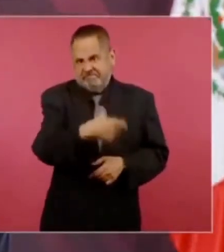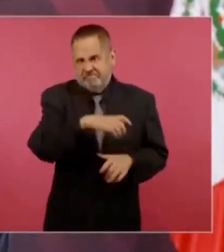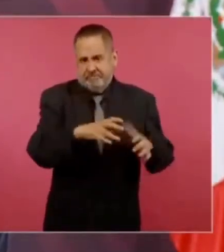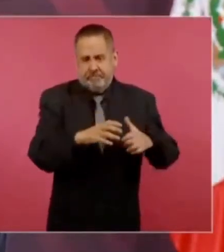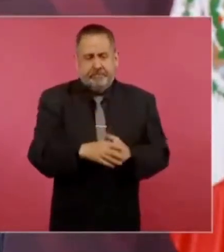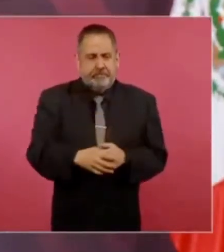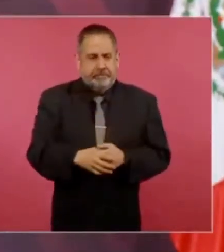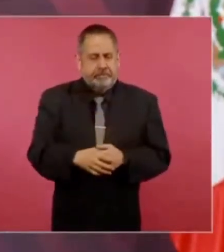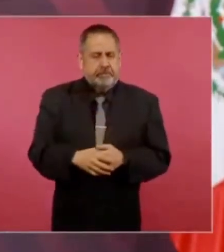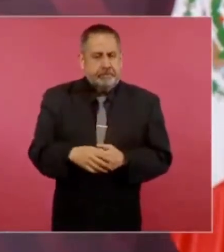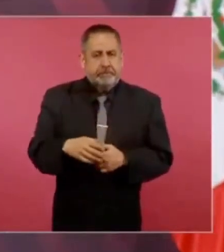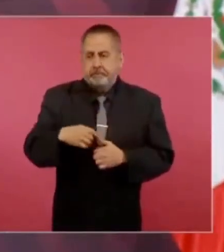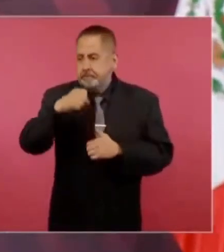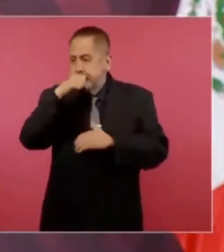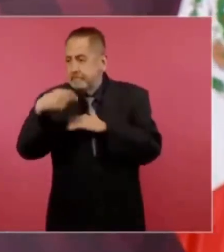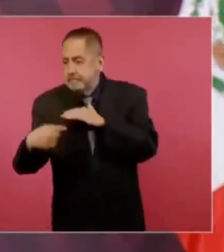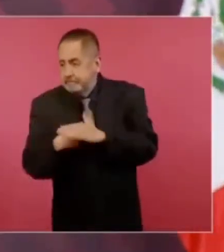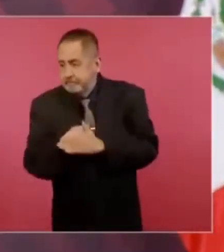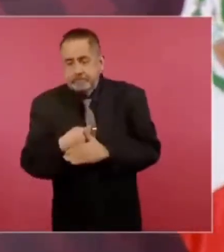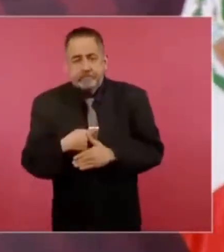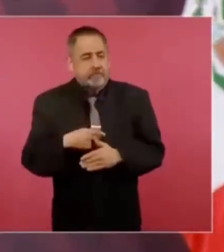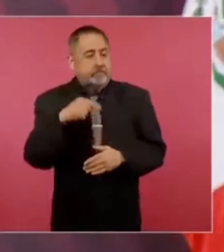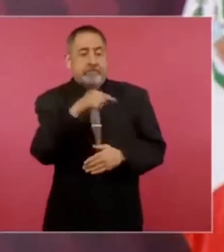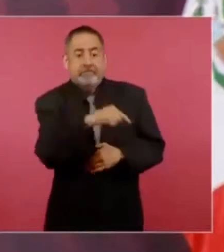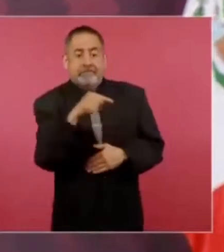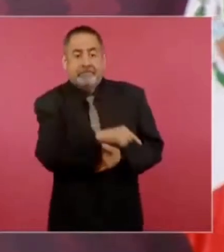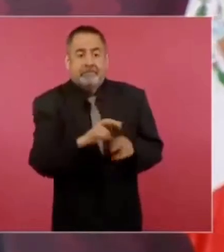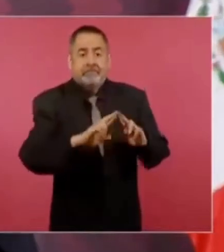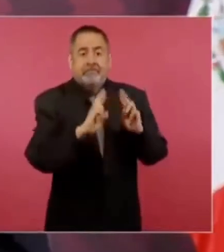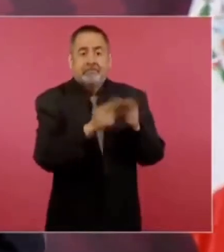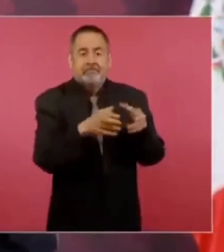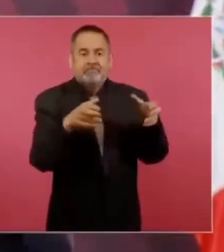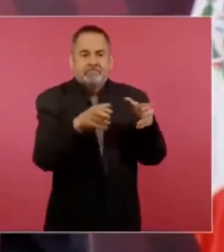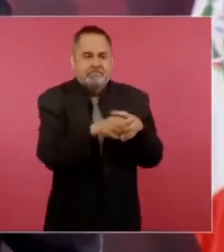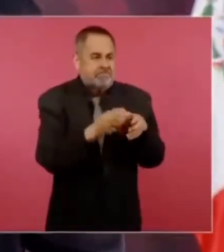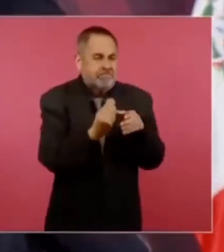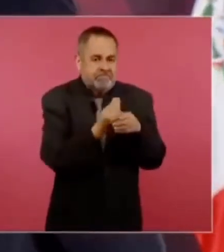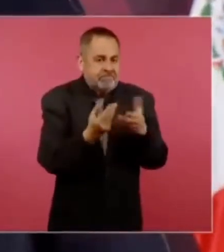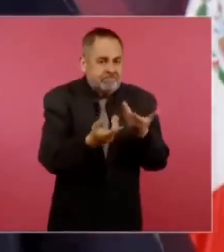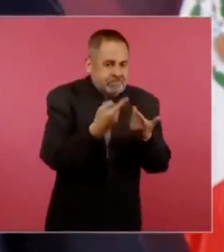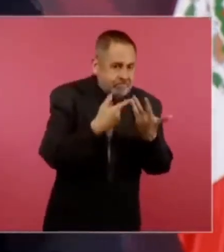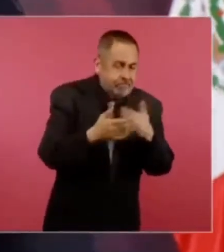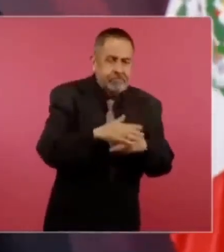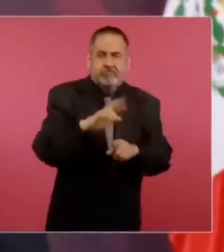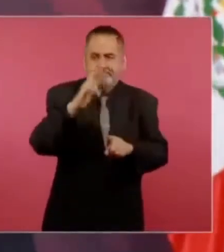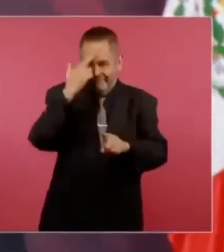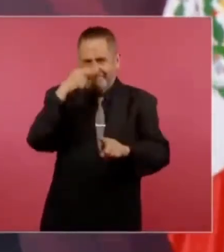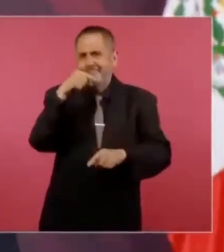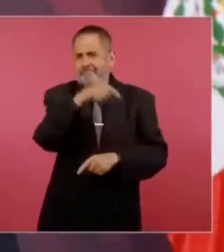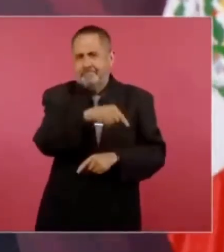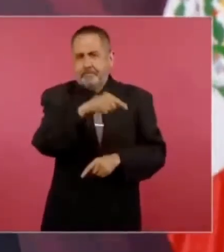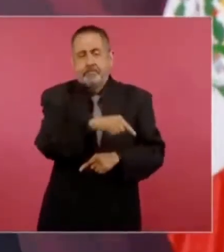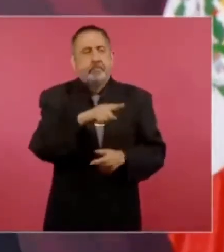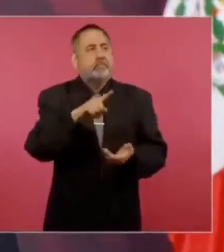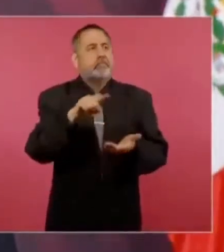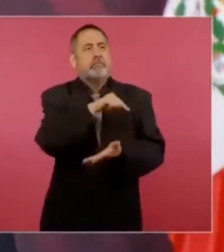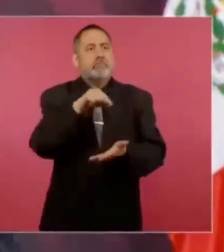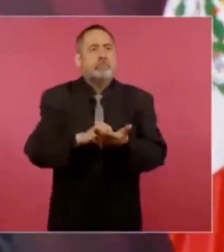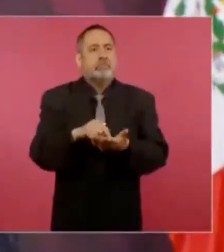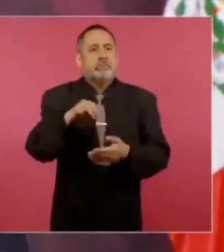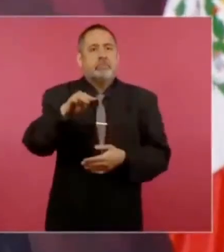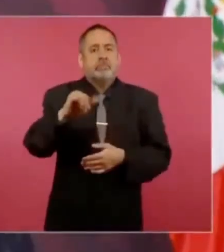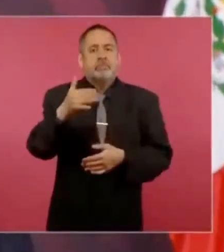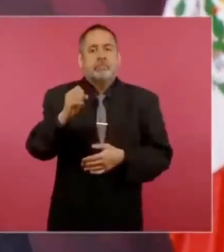Tengo información de algunas de sus reuniones. Recuerdo de una que llevaron a cabo en mayo del